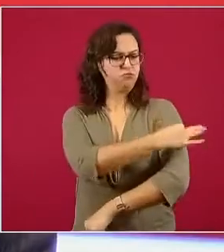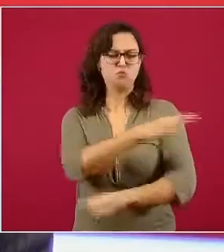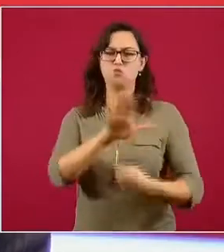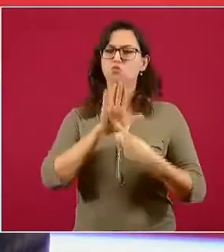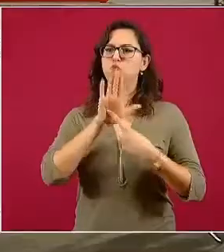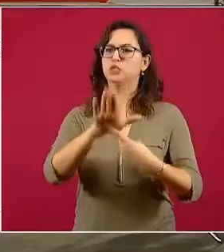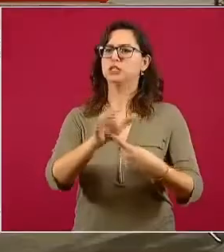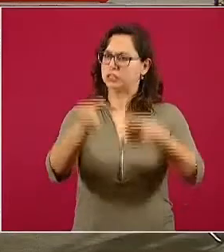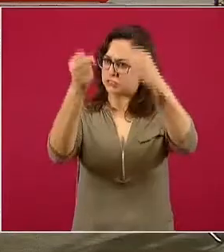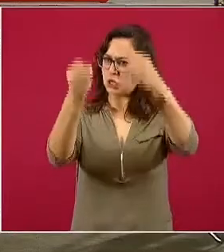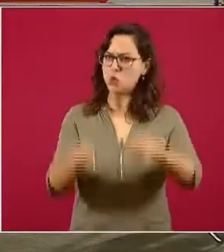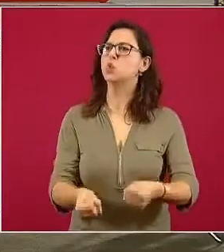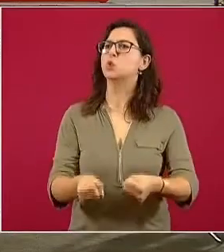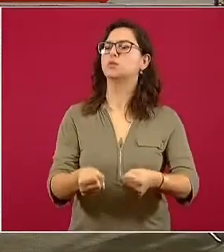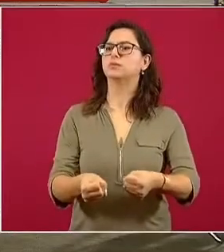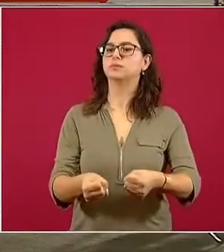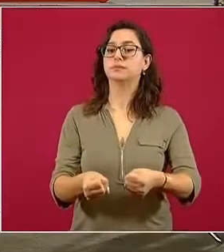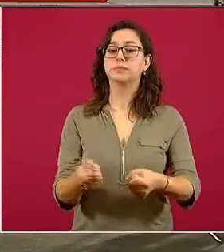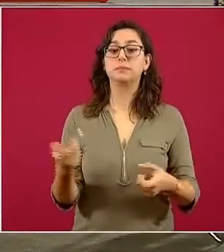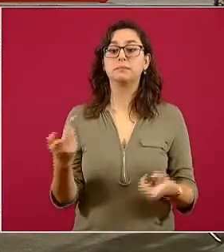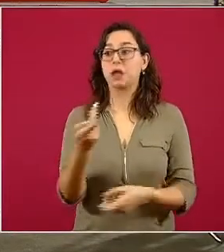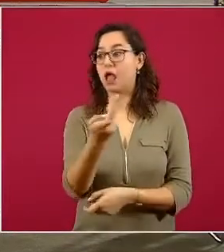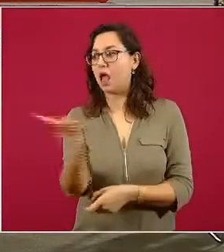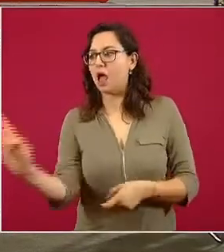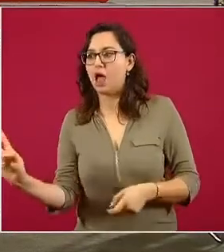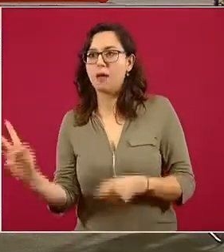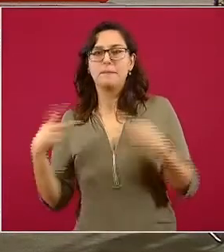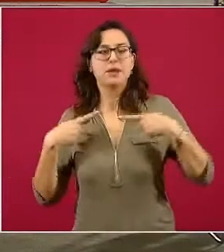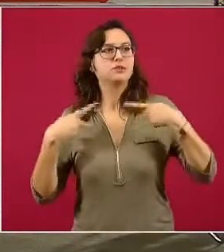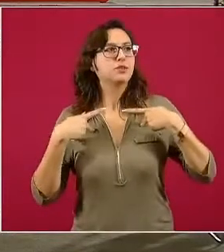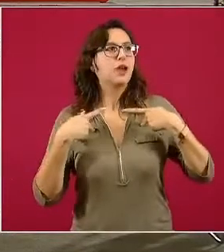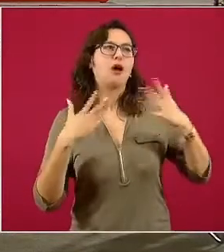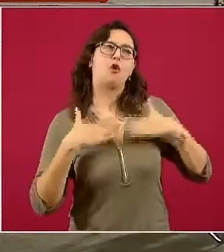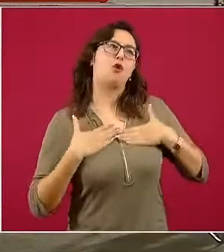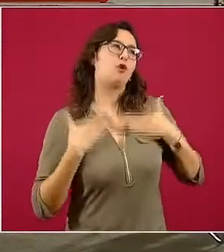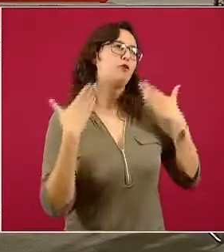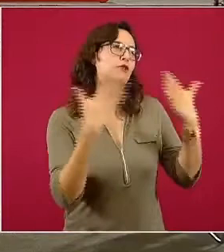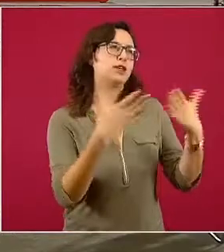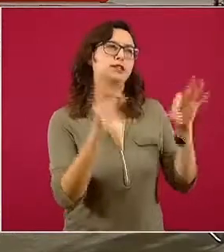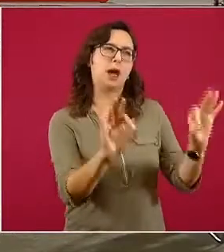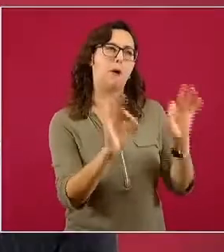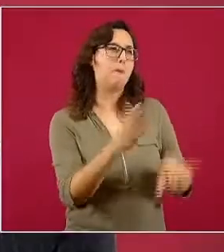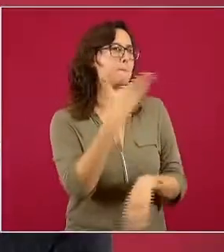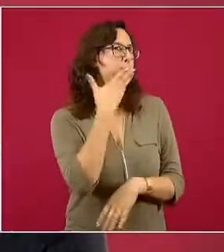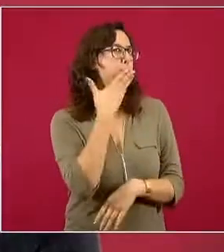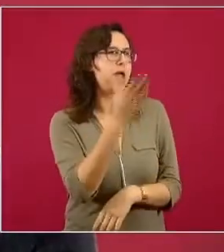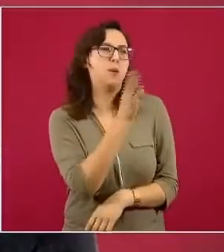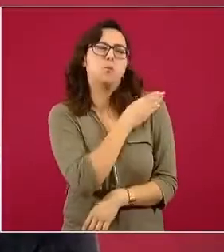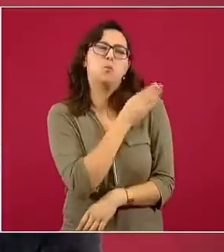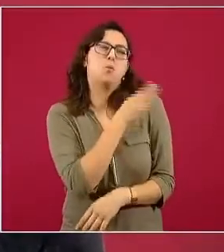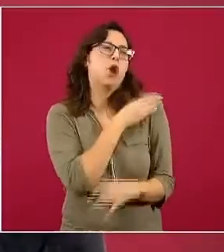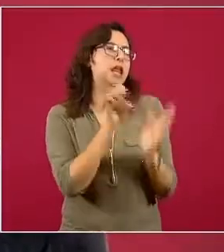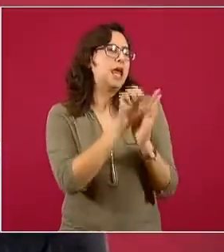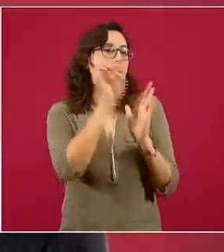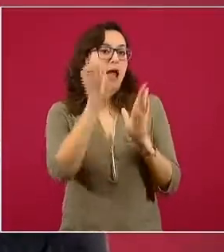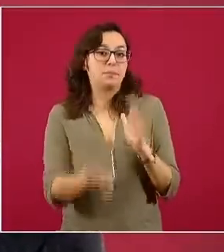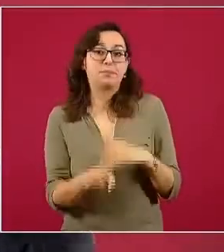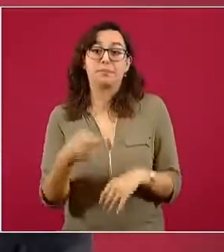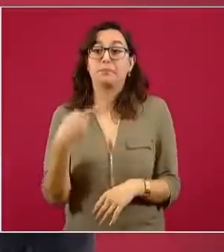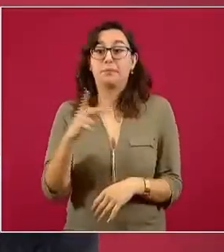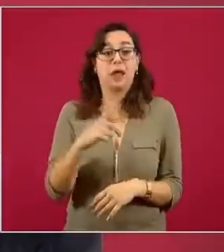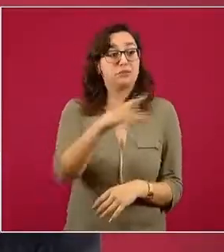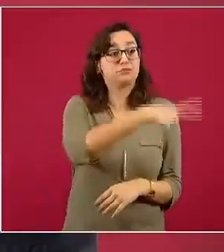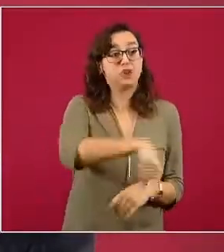segura, los que estén a favor van a decir qué bueno, está mostrando el ejemplo, qué bueno que lo haga. Los